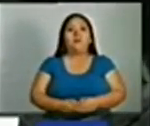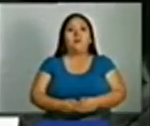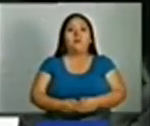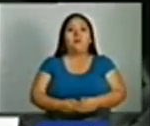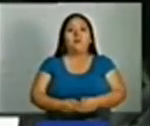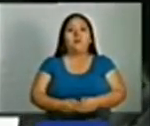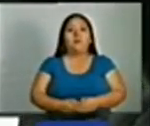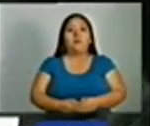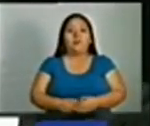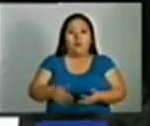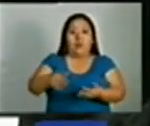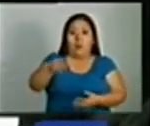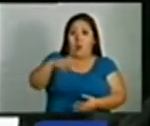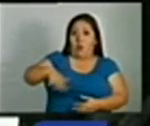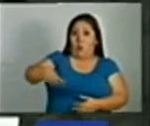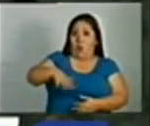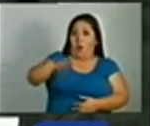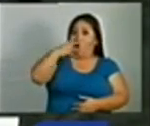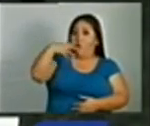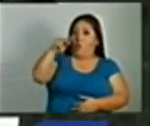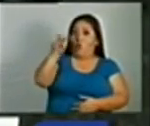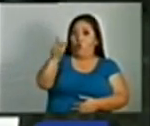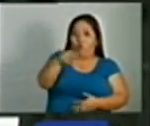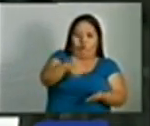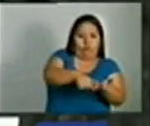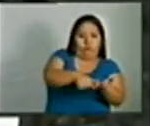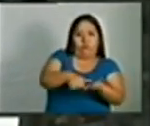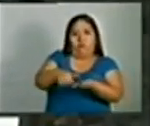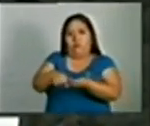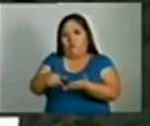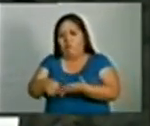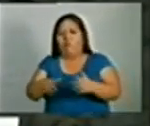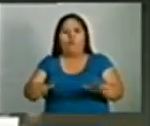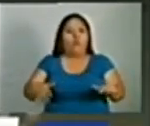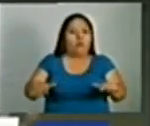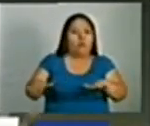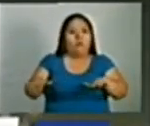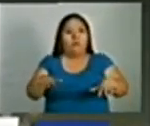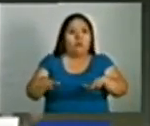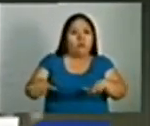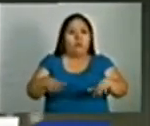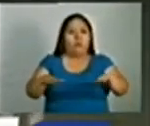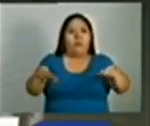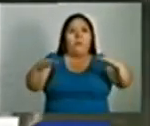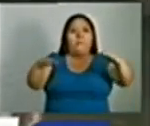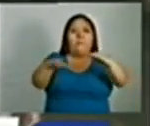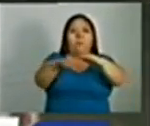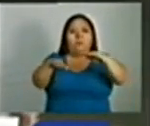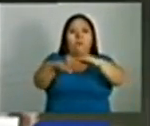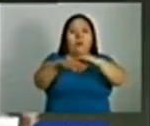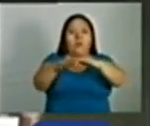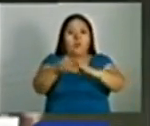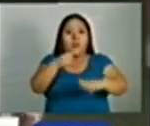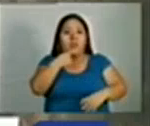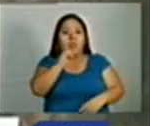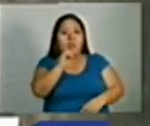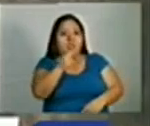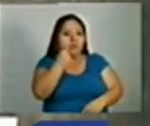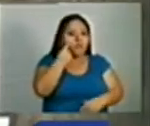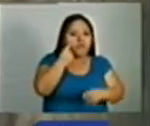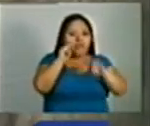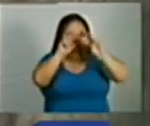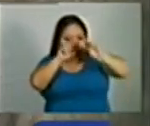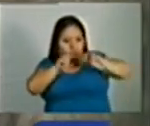En dos municipios de Huachapán se registra un nuevo enjambre sísmico atribuido a la activación de fallas geológicas. Las autoridades vigilan